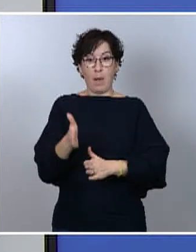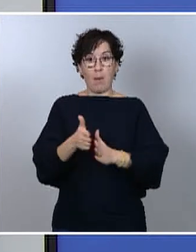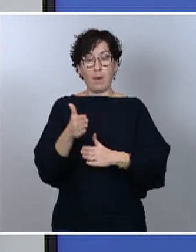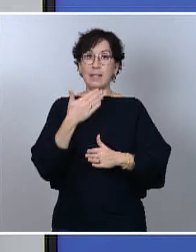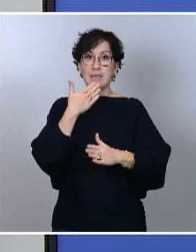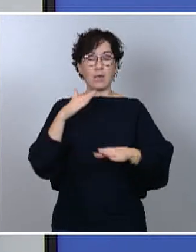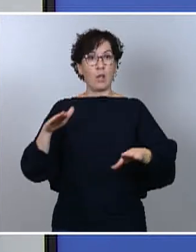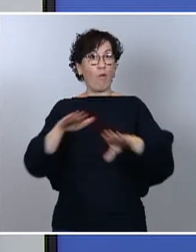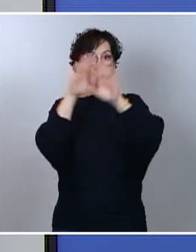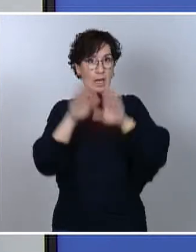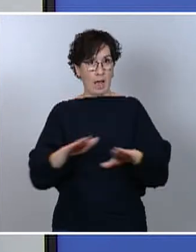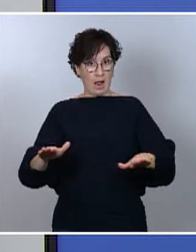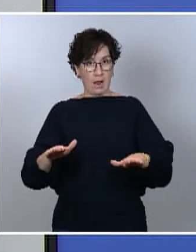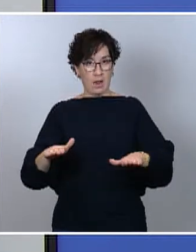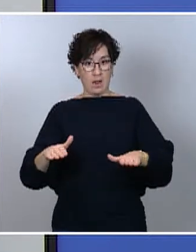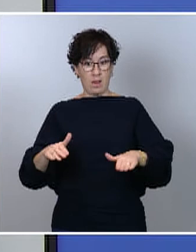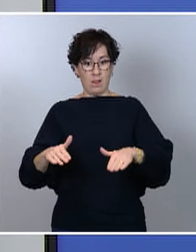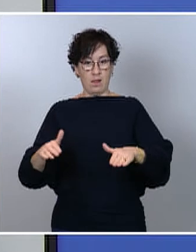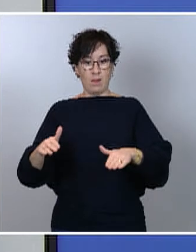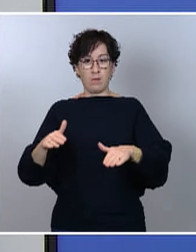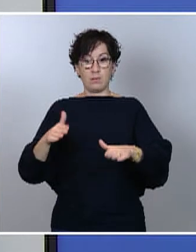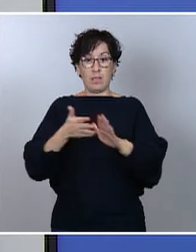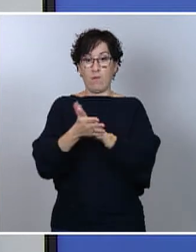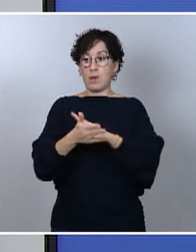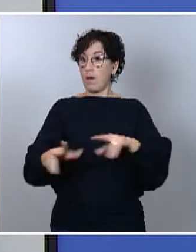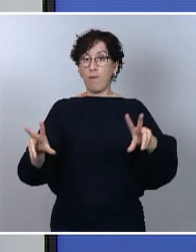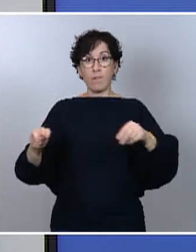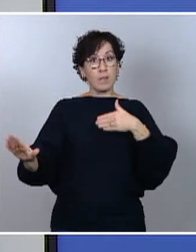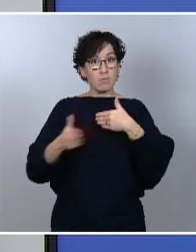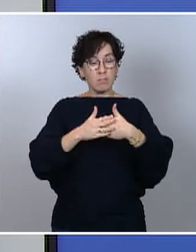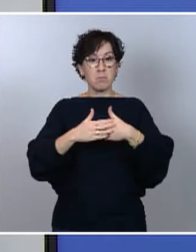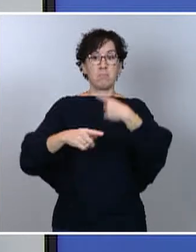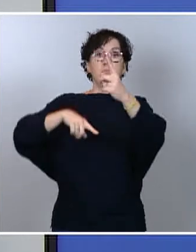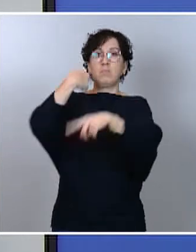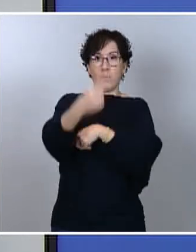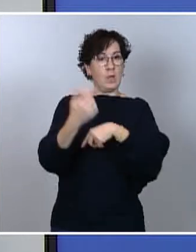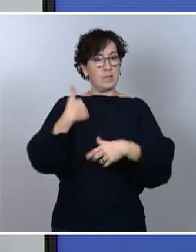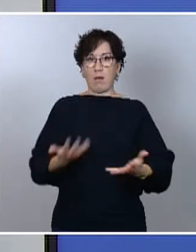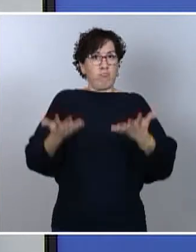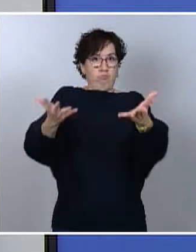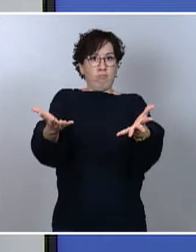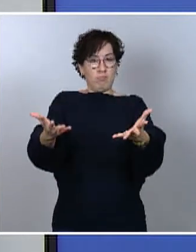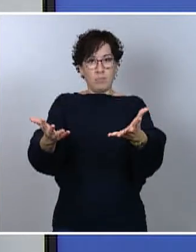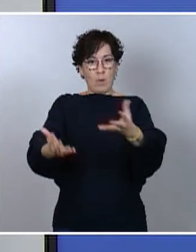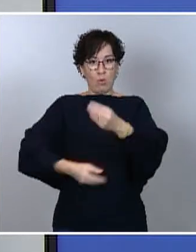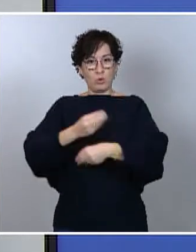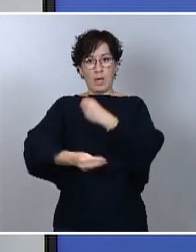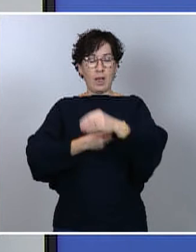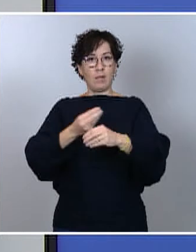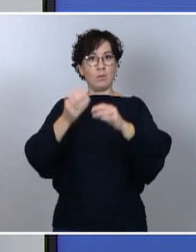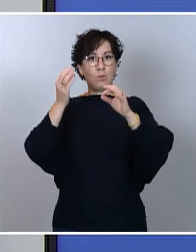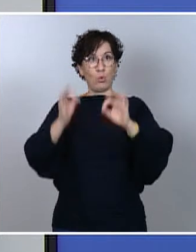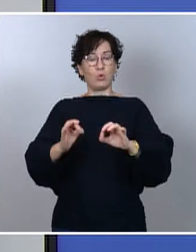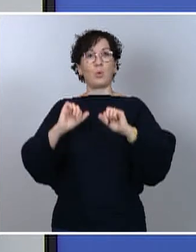días podrá estar disponible perfectamente a tiempo en el momento en el que tengamos vacunas